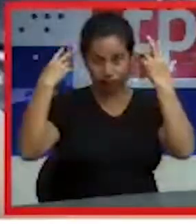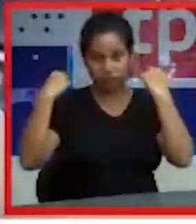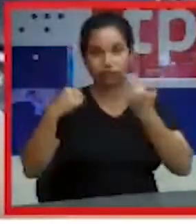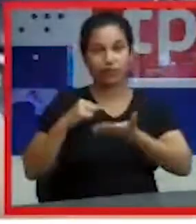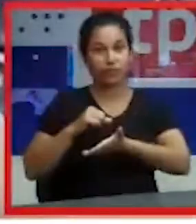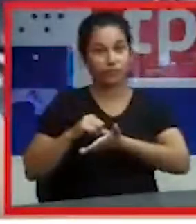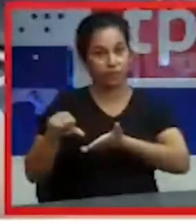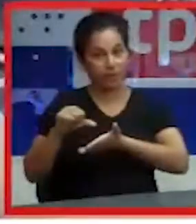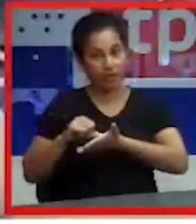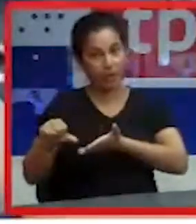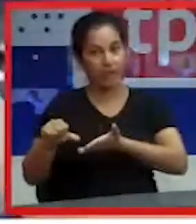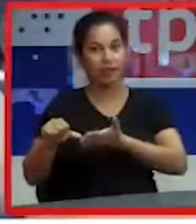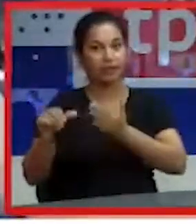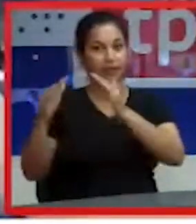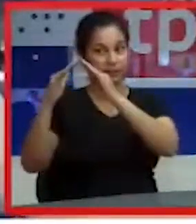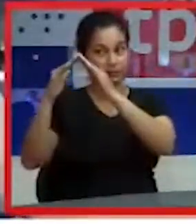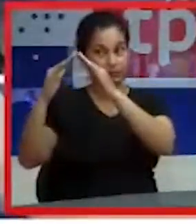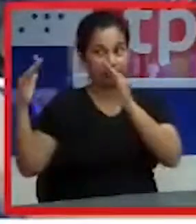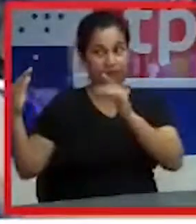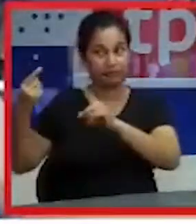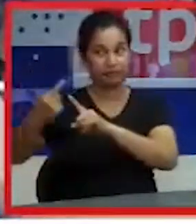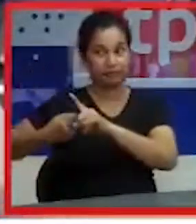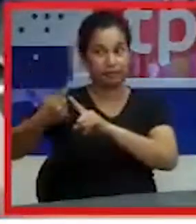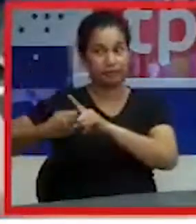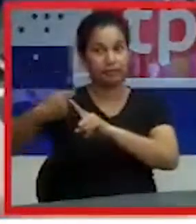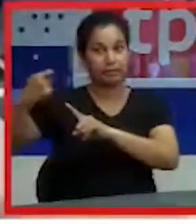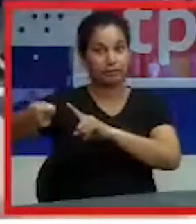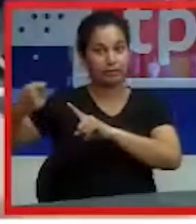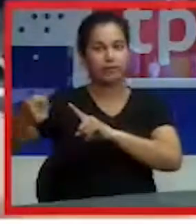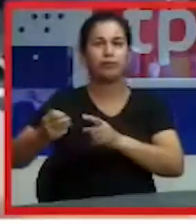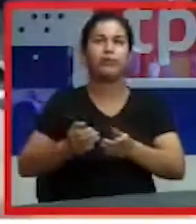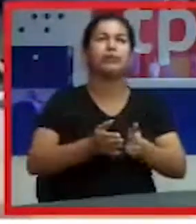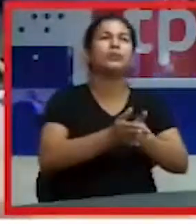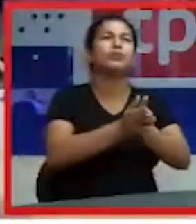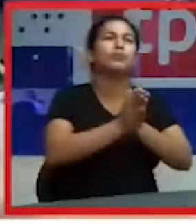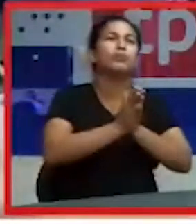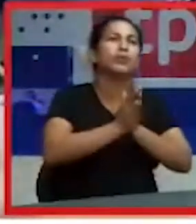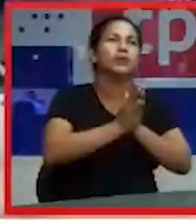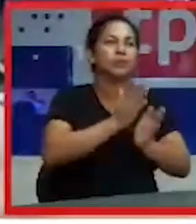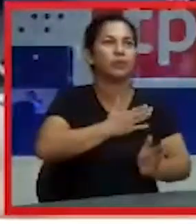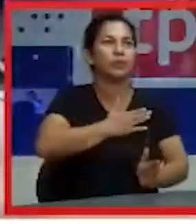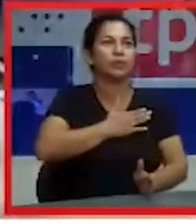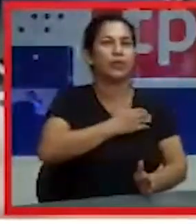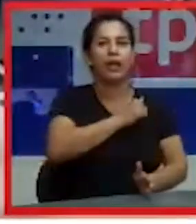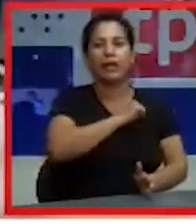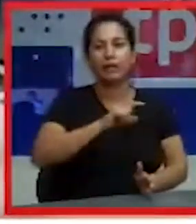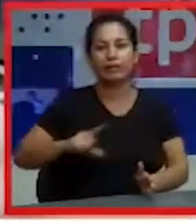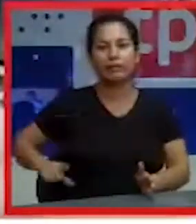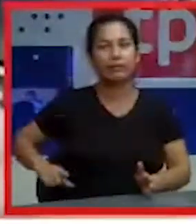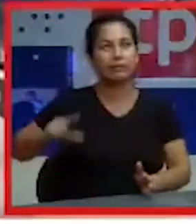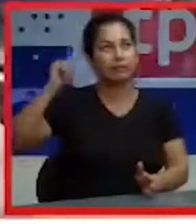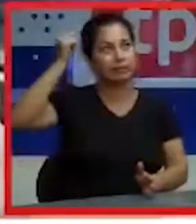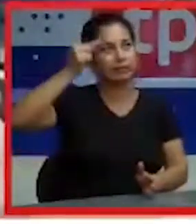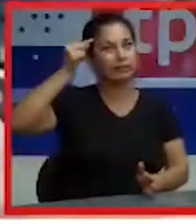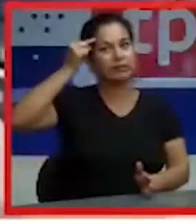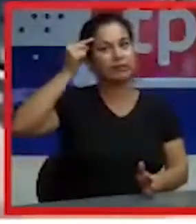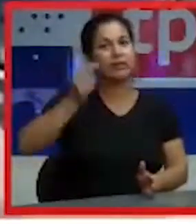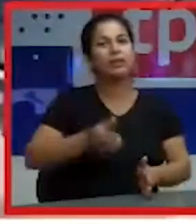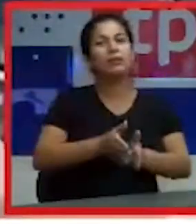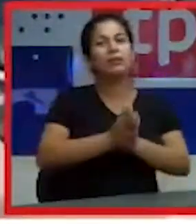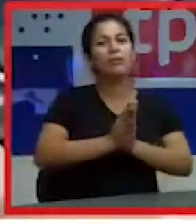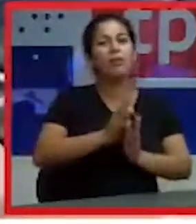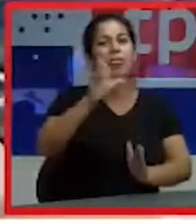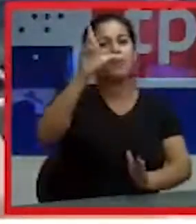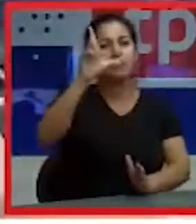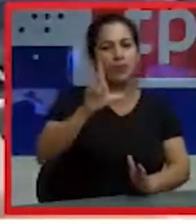alquiler. Y yo les rogaría, ¿no?, a la gobernación y a la alcaldía, ¿no?, que nos dejarían trabajar los